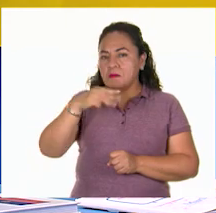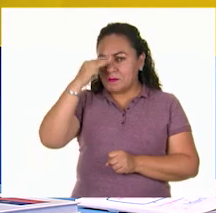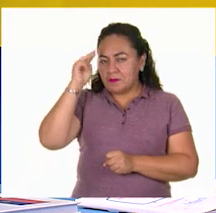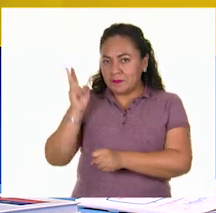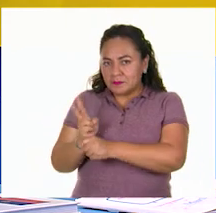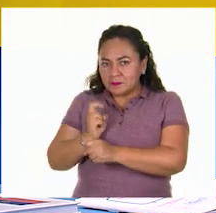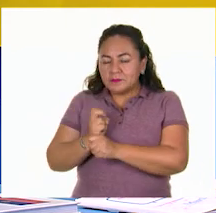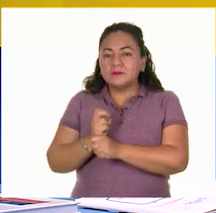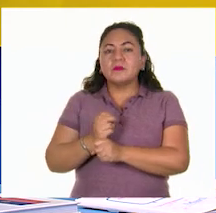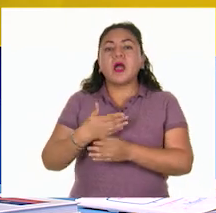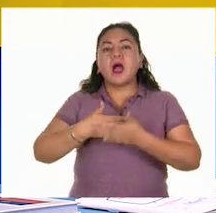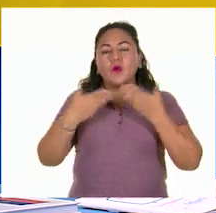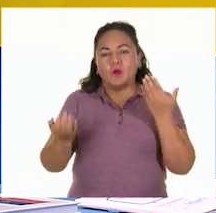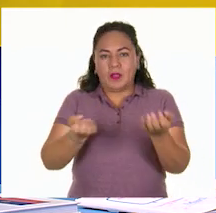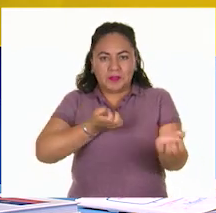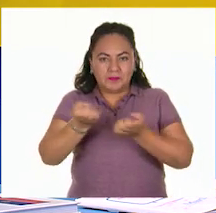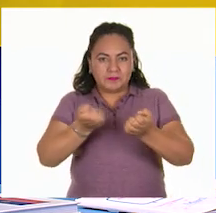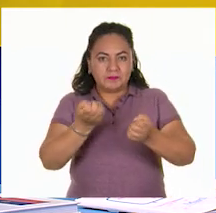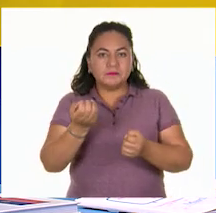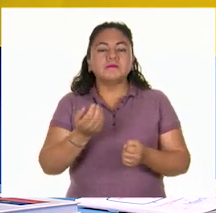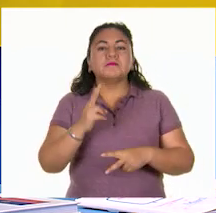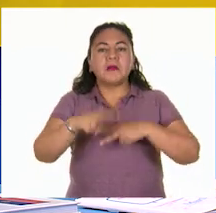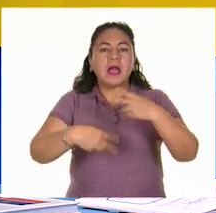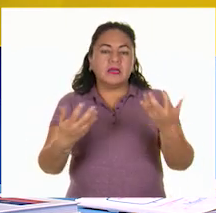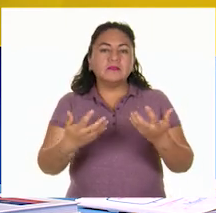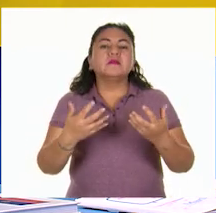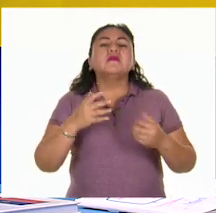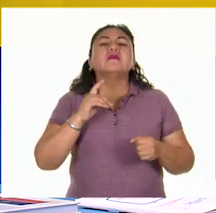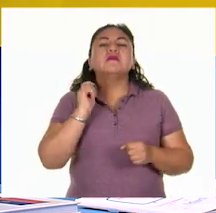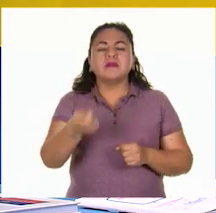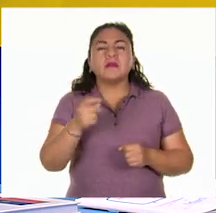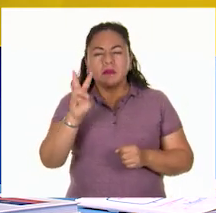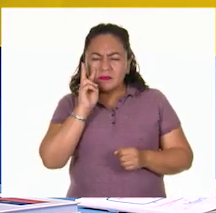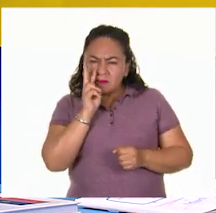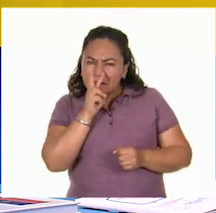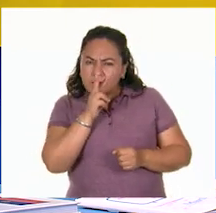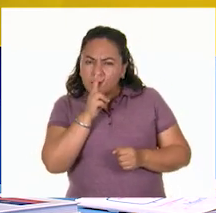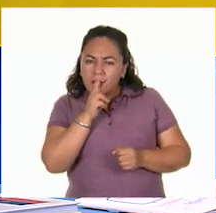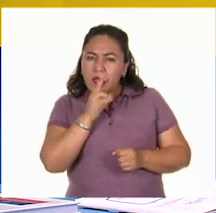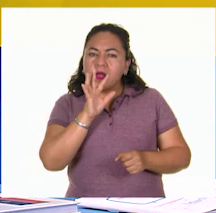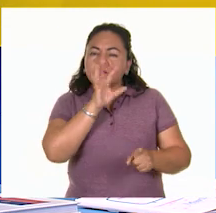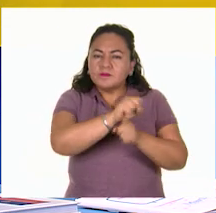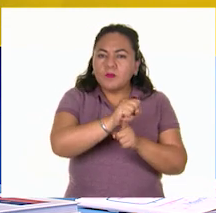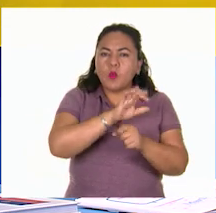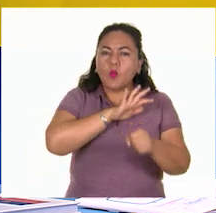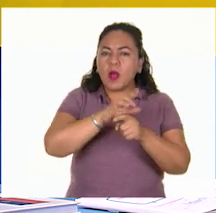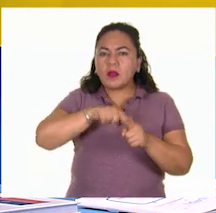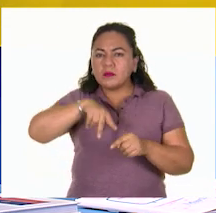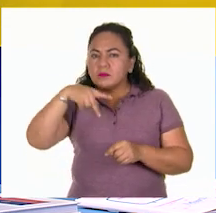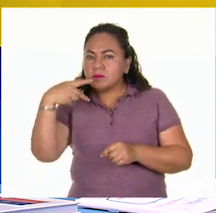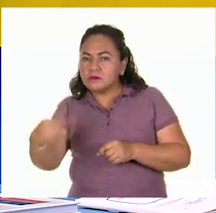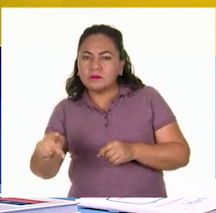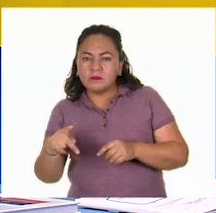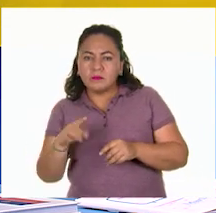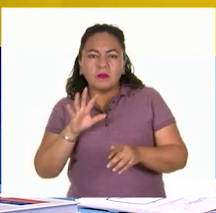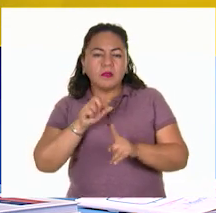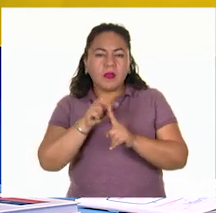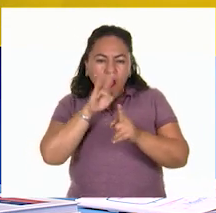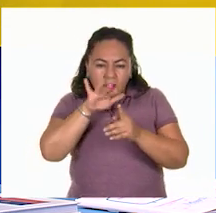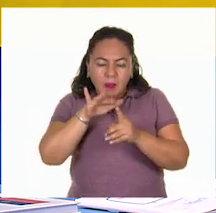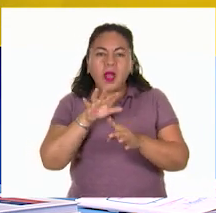a realizar el siguiente ejercicio que consiste en identificar a qué tipo de texto pertenece cada